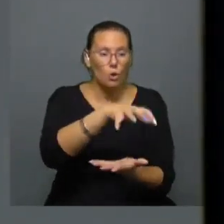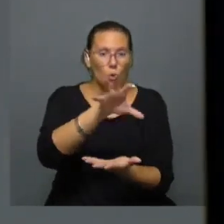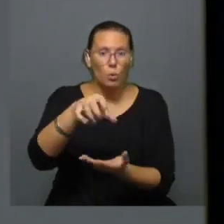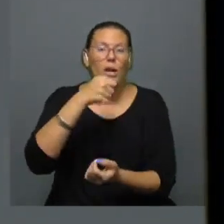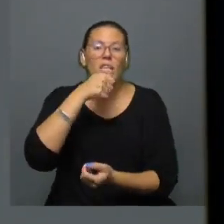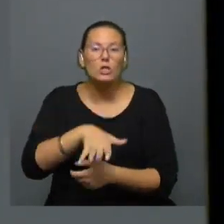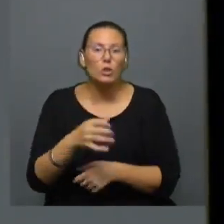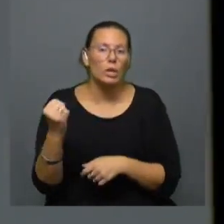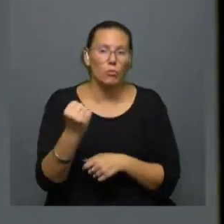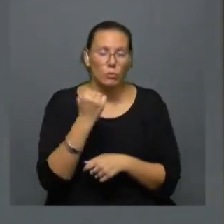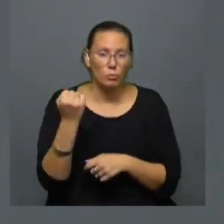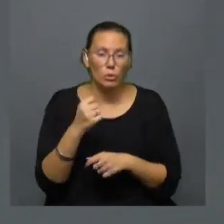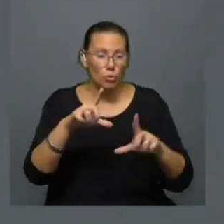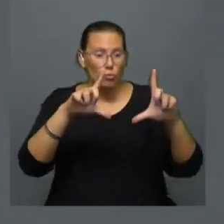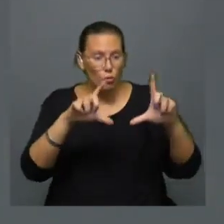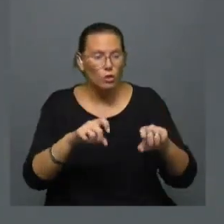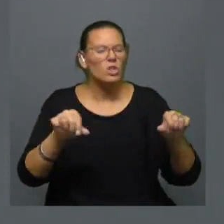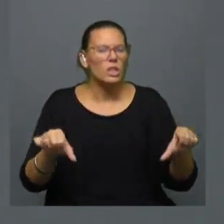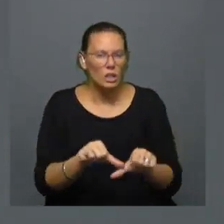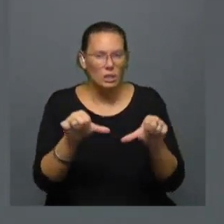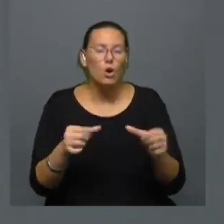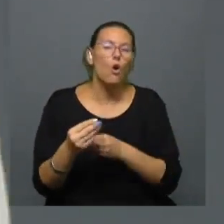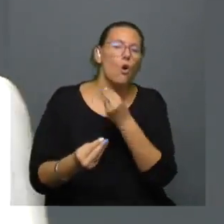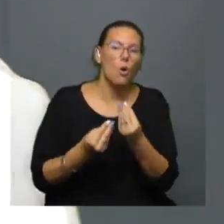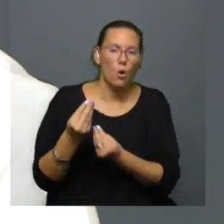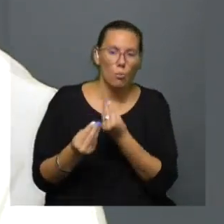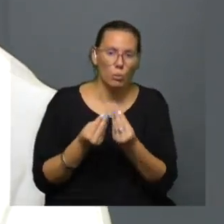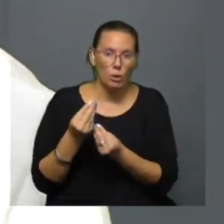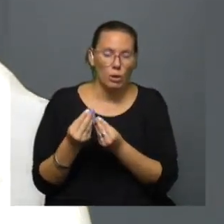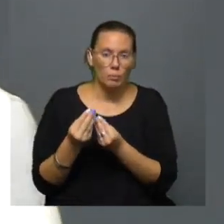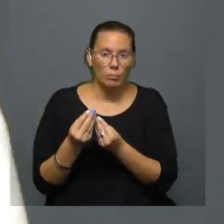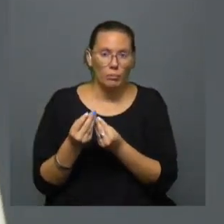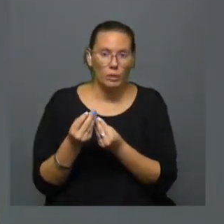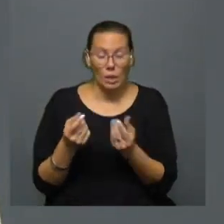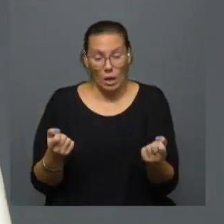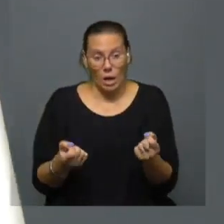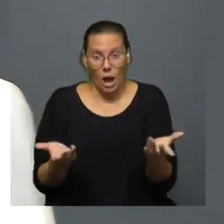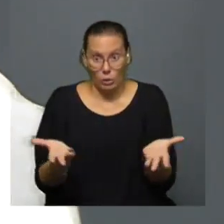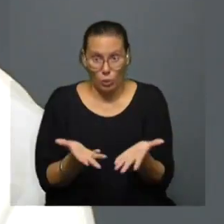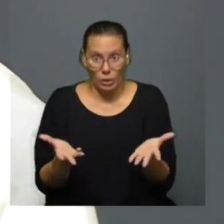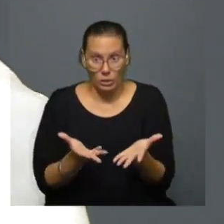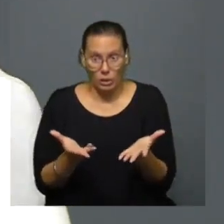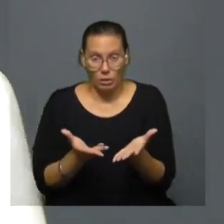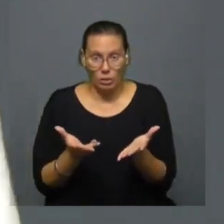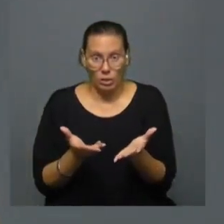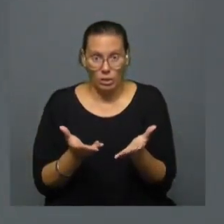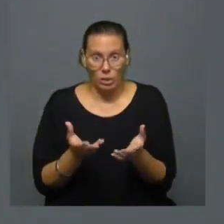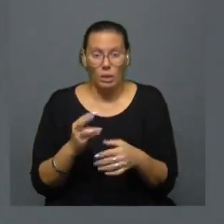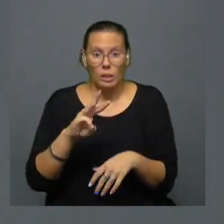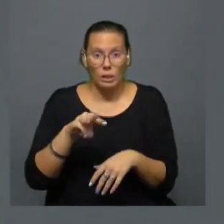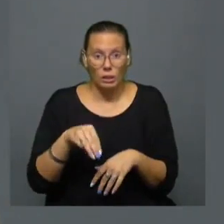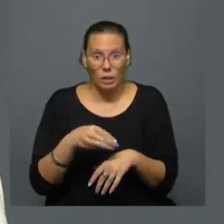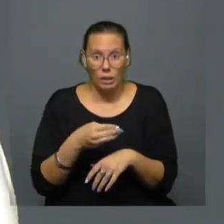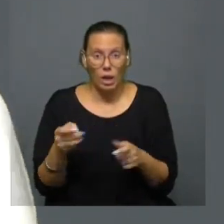historia fundamental, sus fotografías, lo que hicieron, cómo lo hicieron, y está actualizado y está en la página